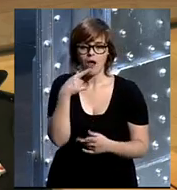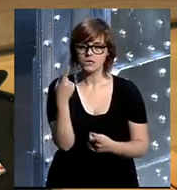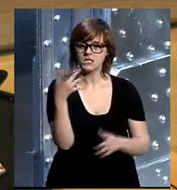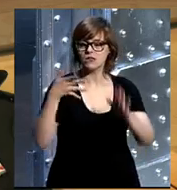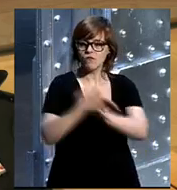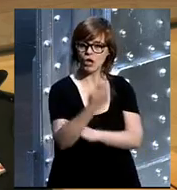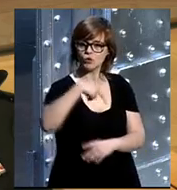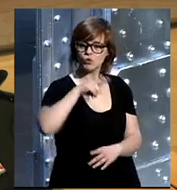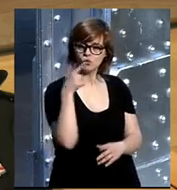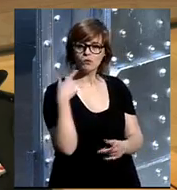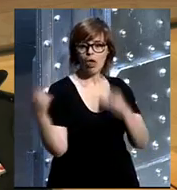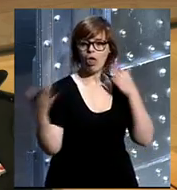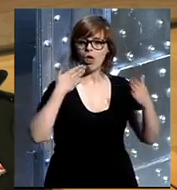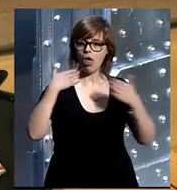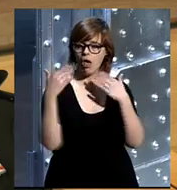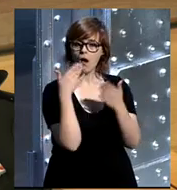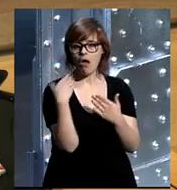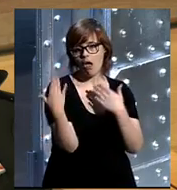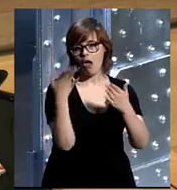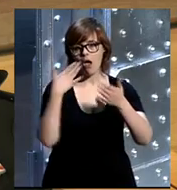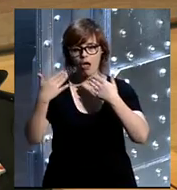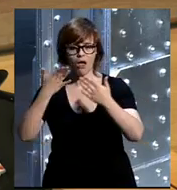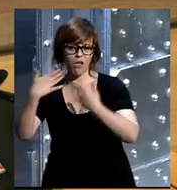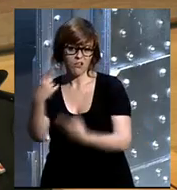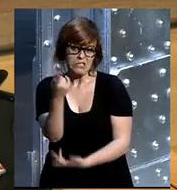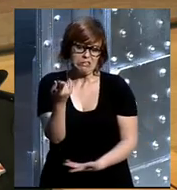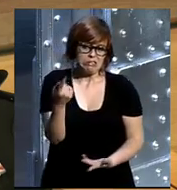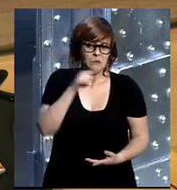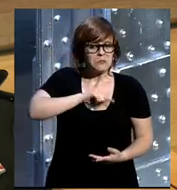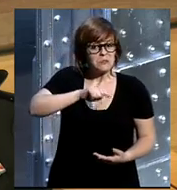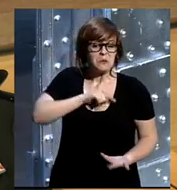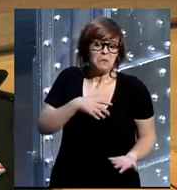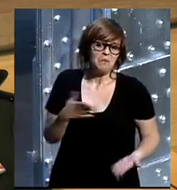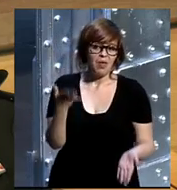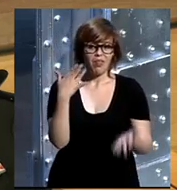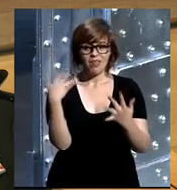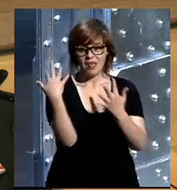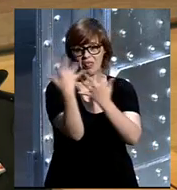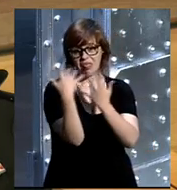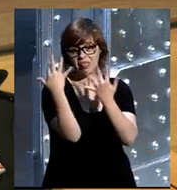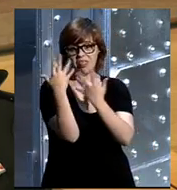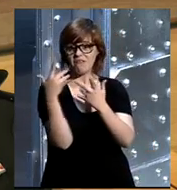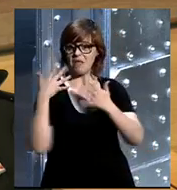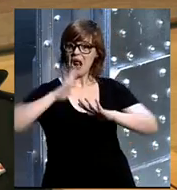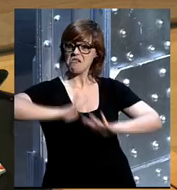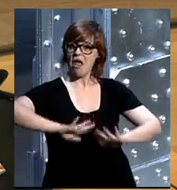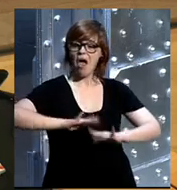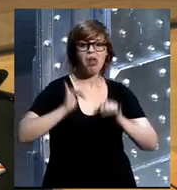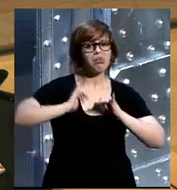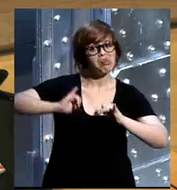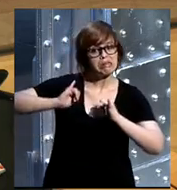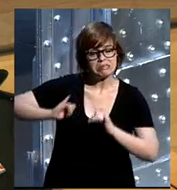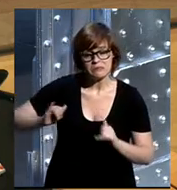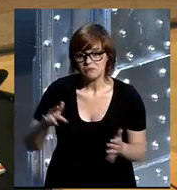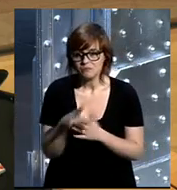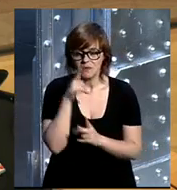de dialogar con A2 y A3 me quedo con una sensación de eso. De bueno, Pepe, relájate y goza. Vamos, por